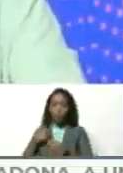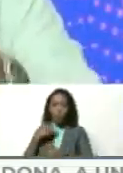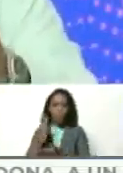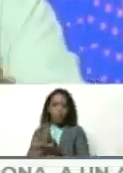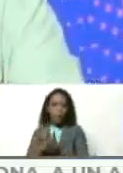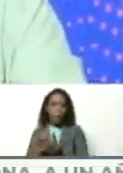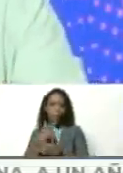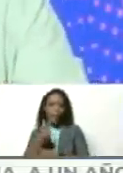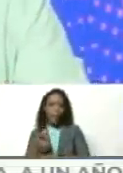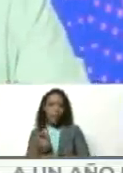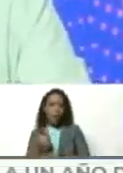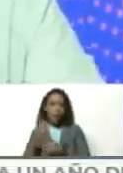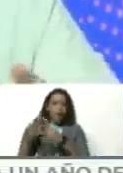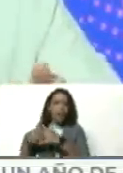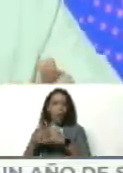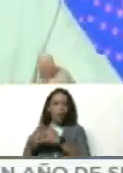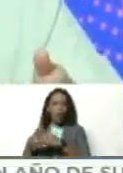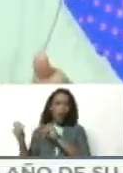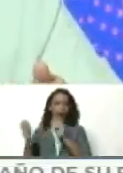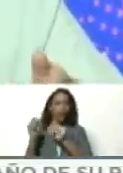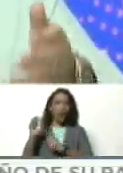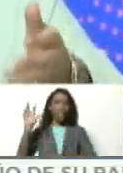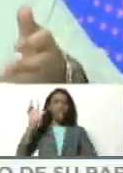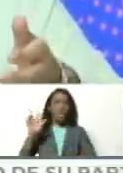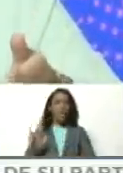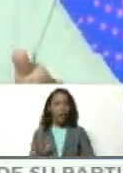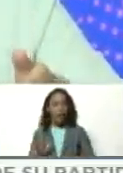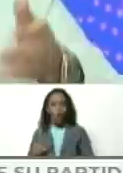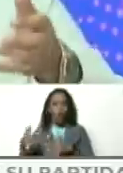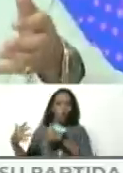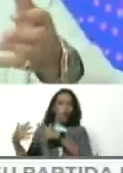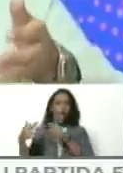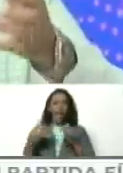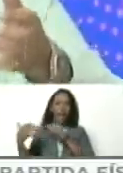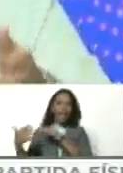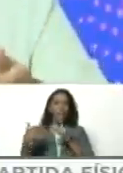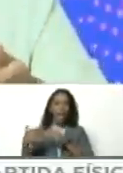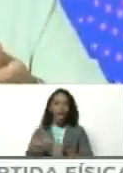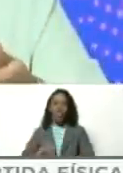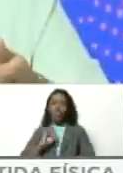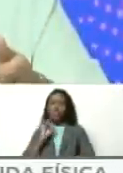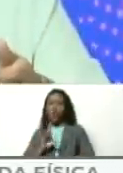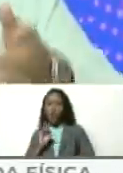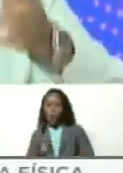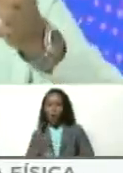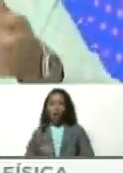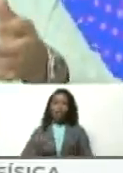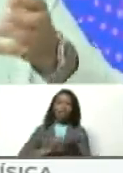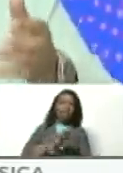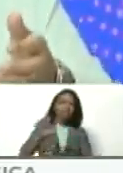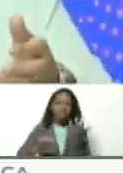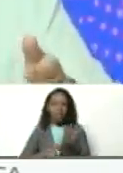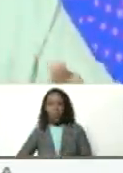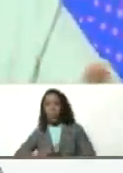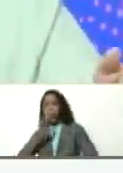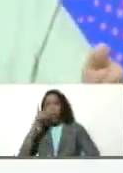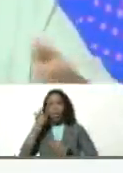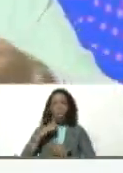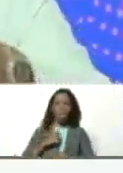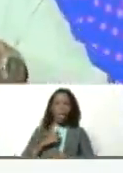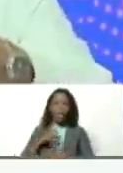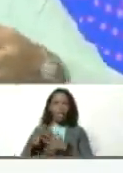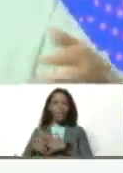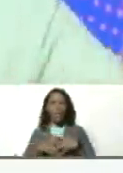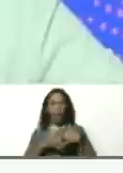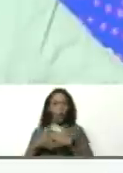tuvo una guerra con Vietnam, y fue una guerra de dolor, de desastre, de tragedia, y hoy Estados Unidos y Vietnam